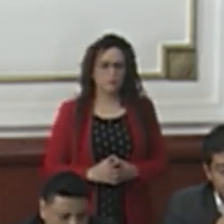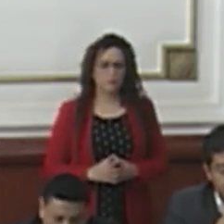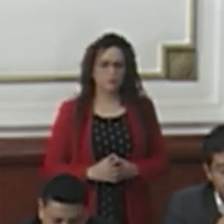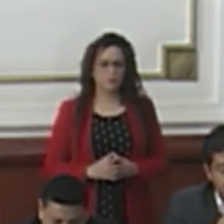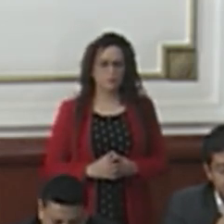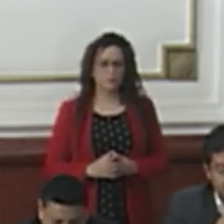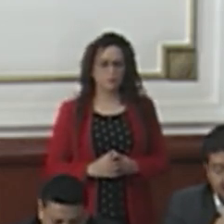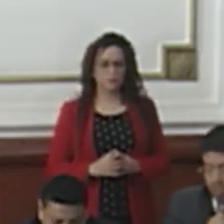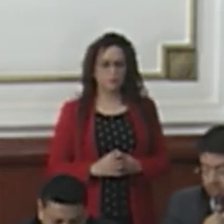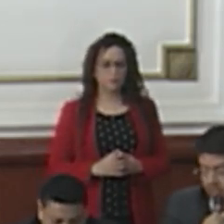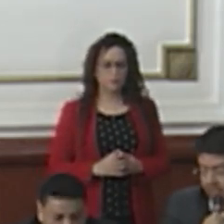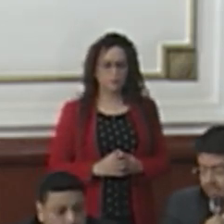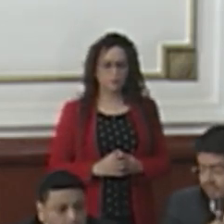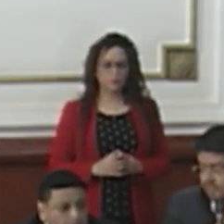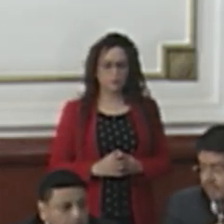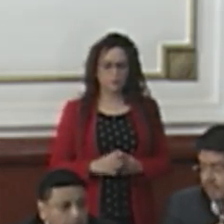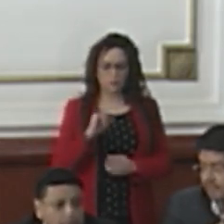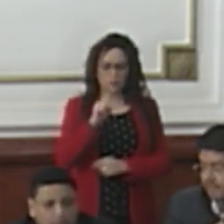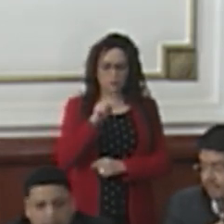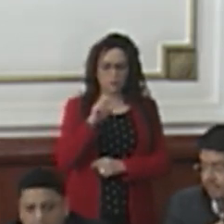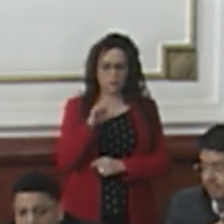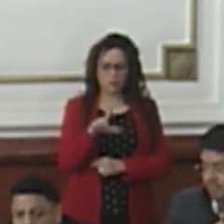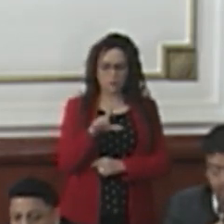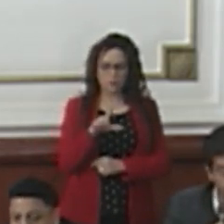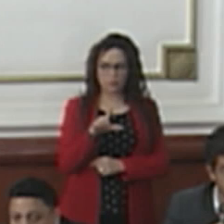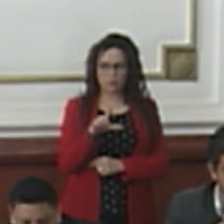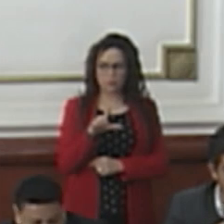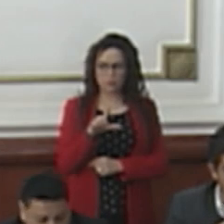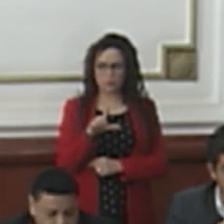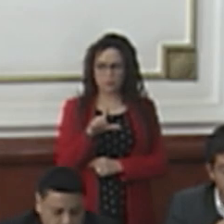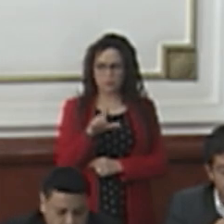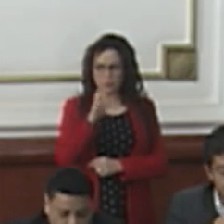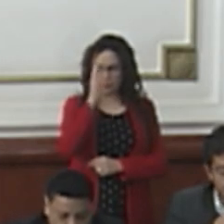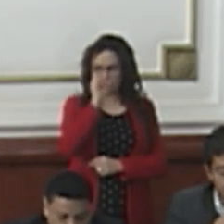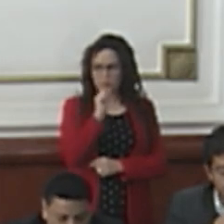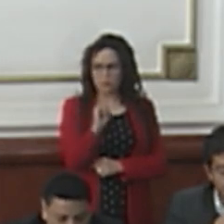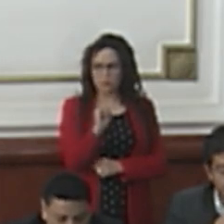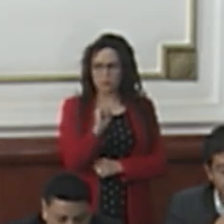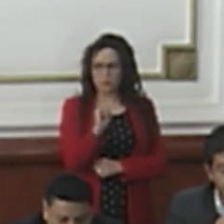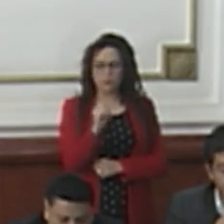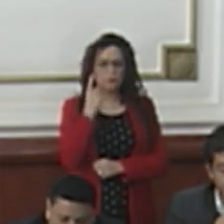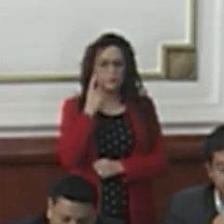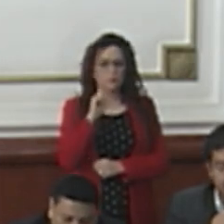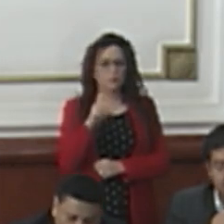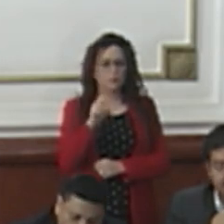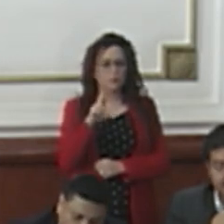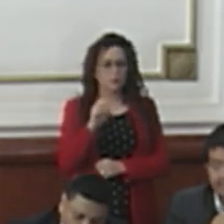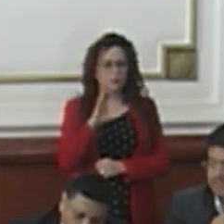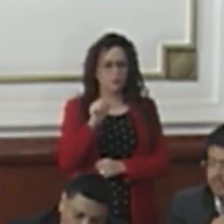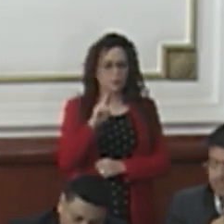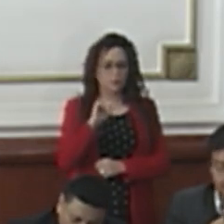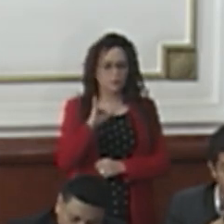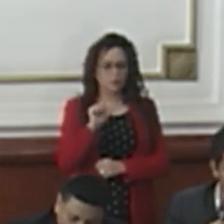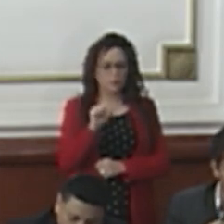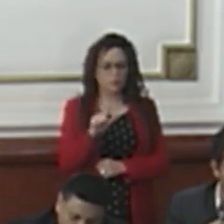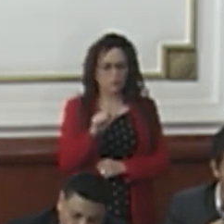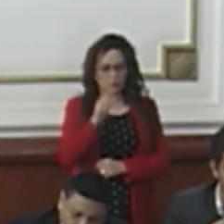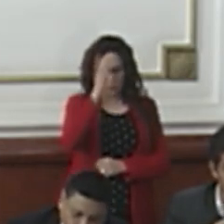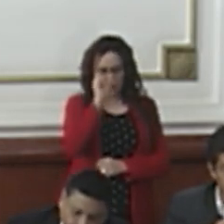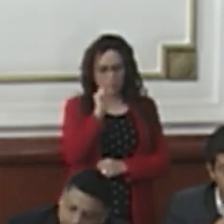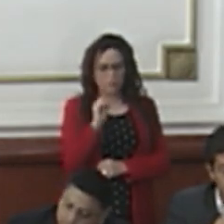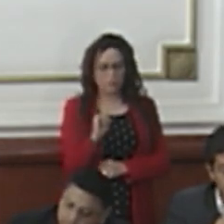Diputado Israel Moreno Rivera. Aprobado. Diputado Alejandro Carvajal González. A